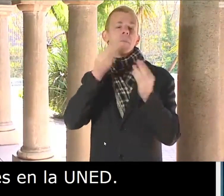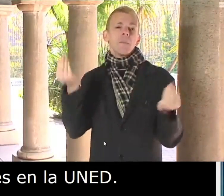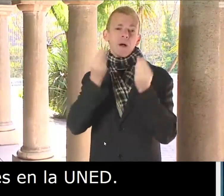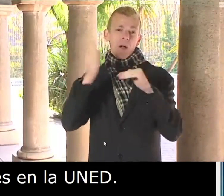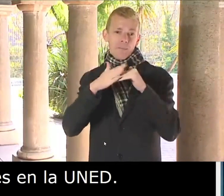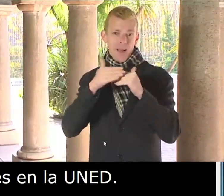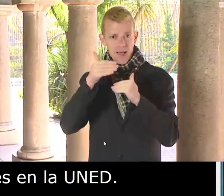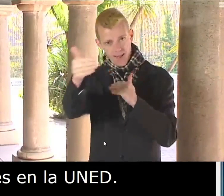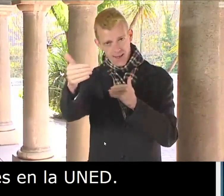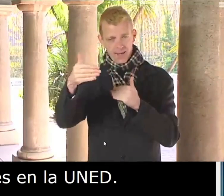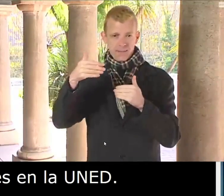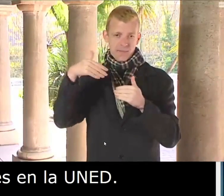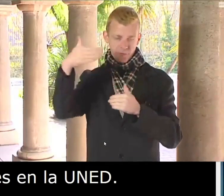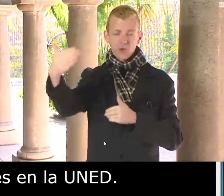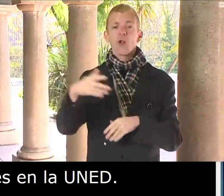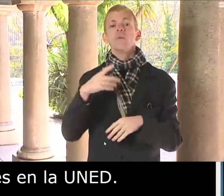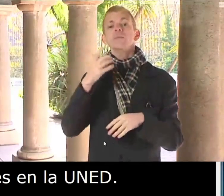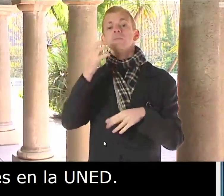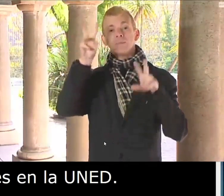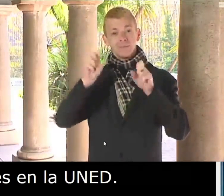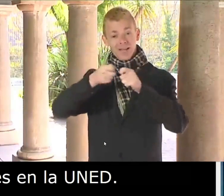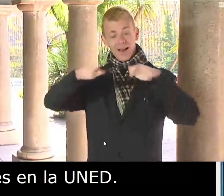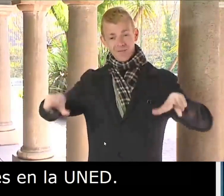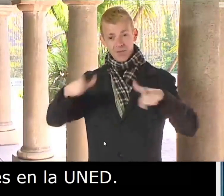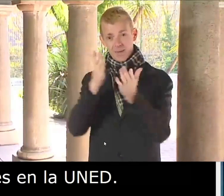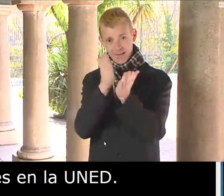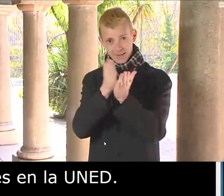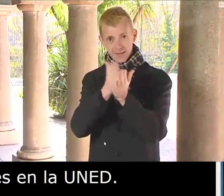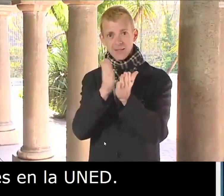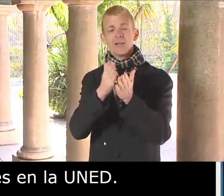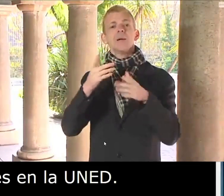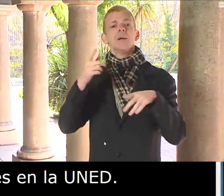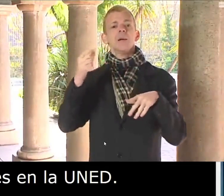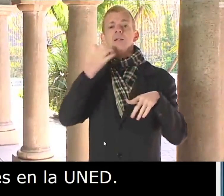convertir esos exámenes en exámenes tipo text.